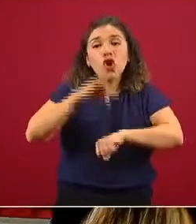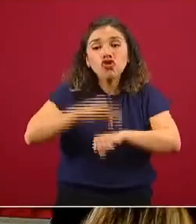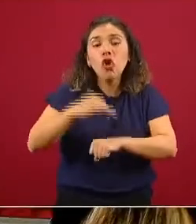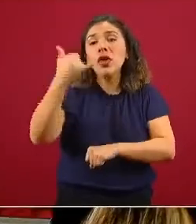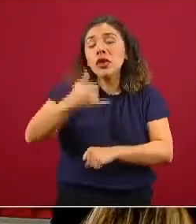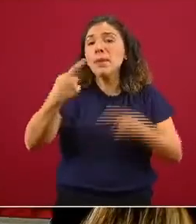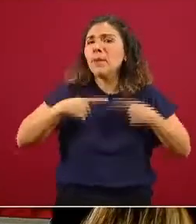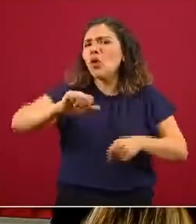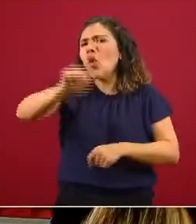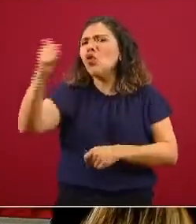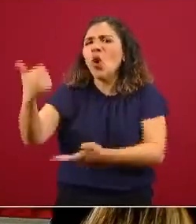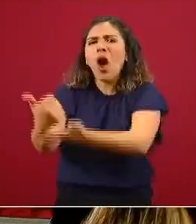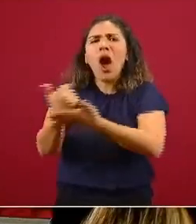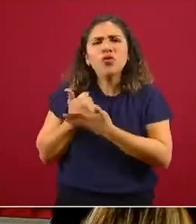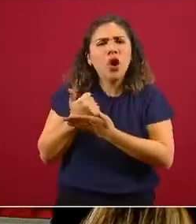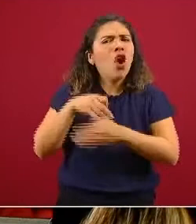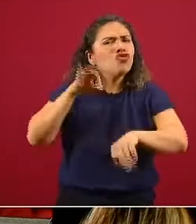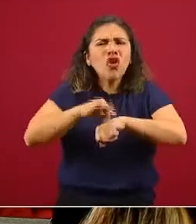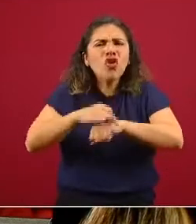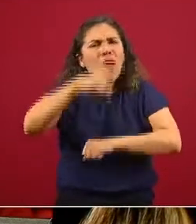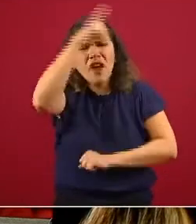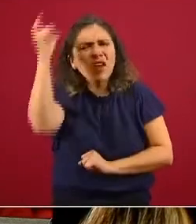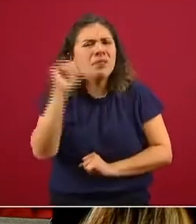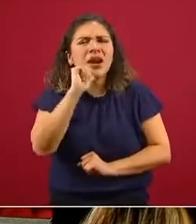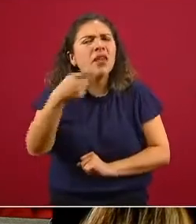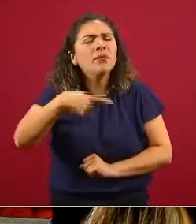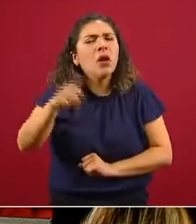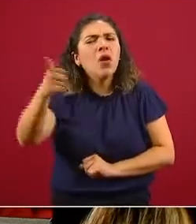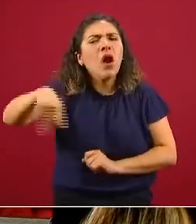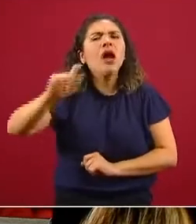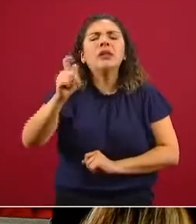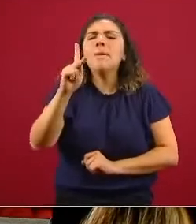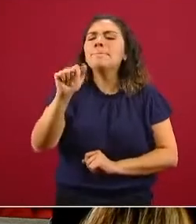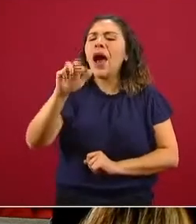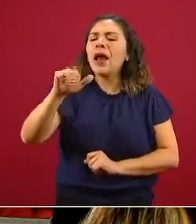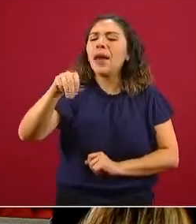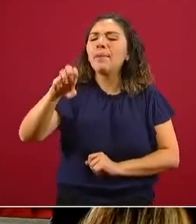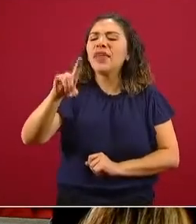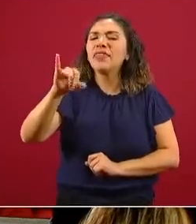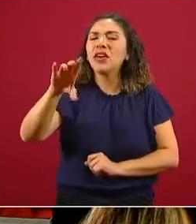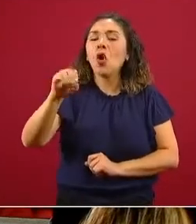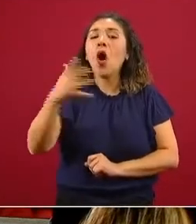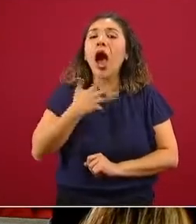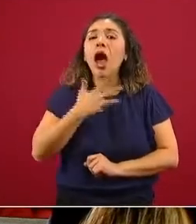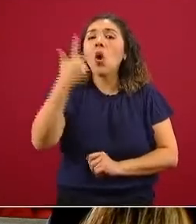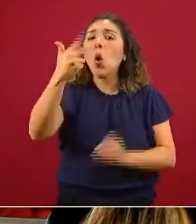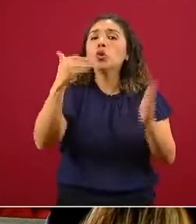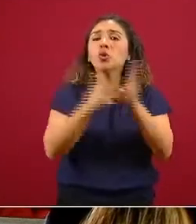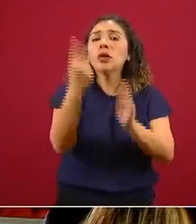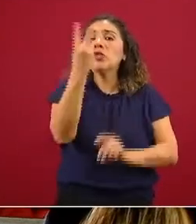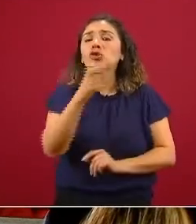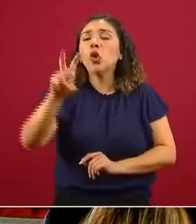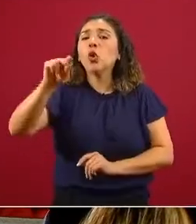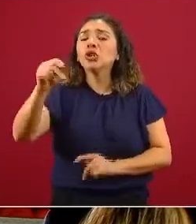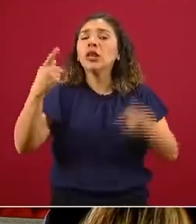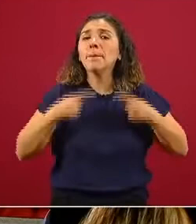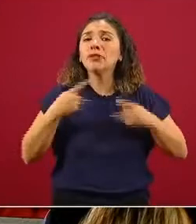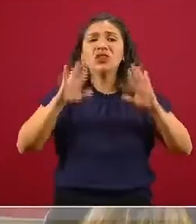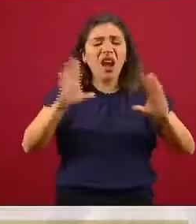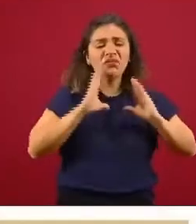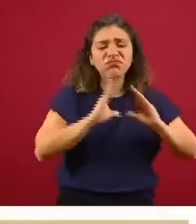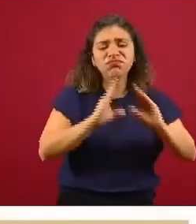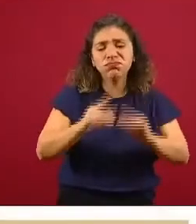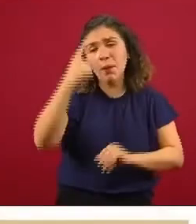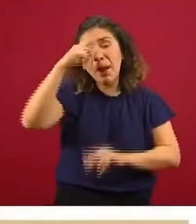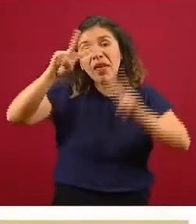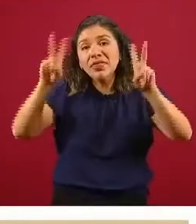nos ayuda, que no es personal médico, pero vamos a decir lo que es personal paramédico. 8,280 trabajadores capacitados con el